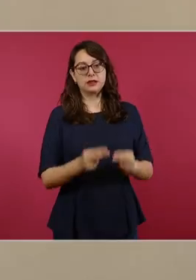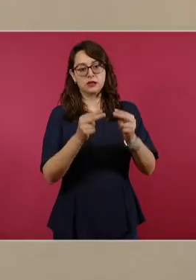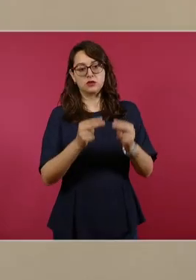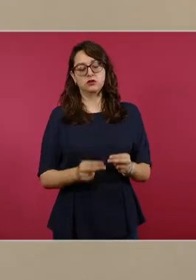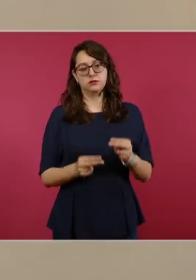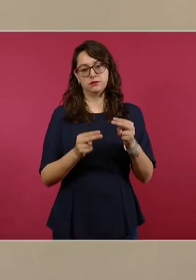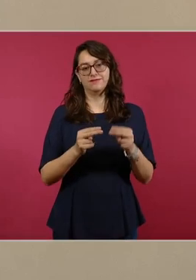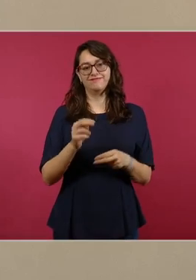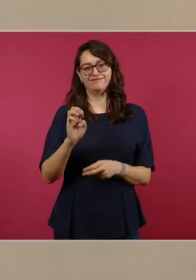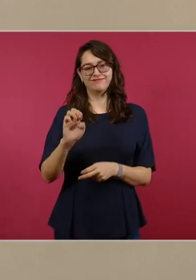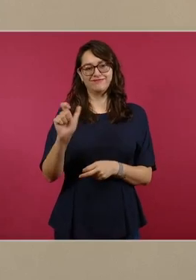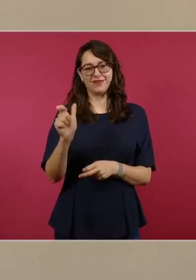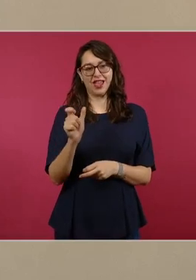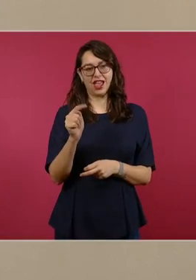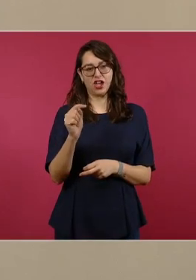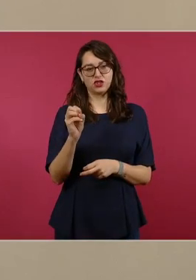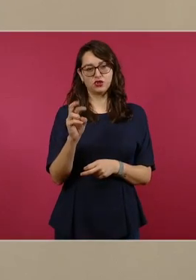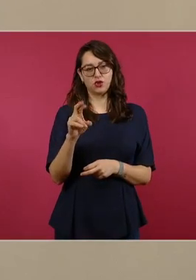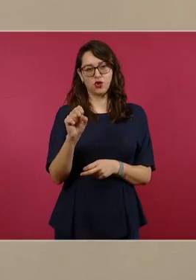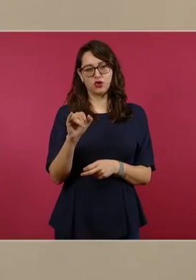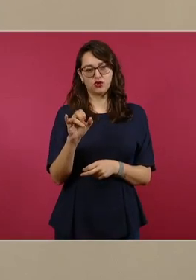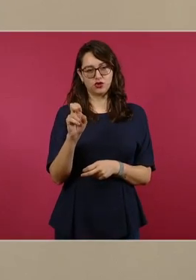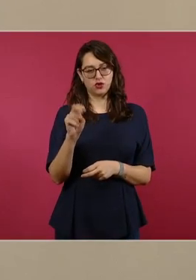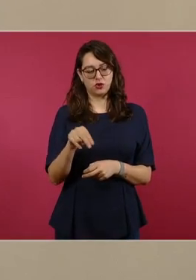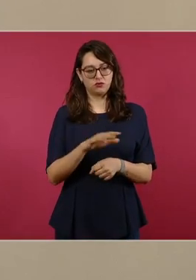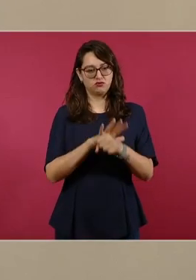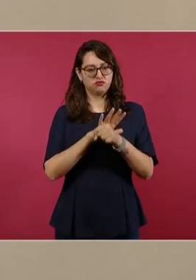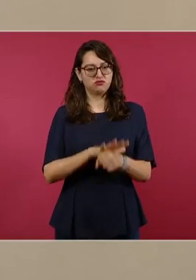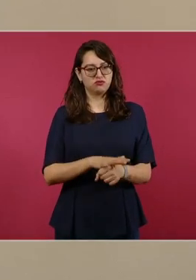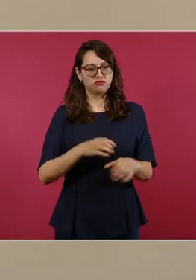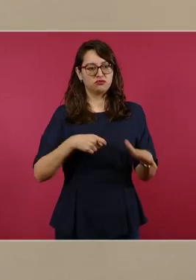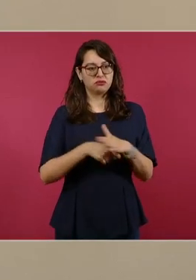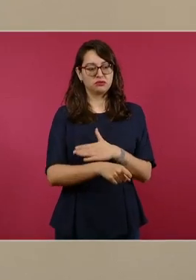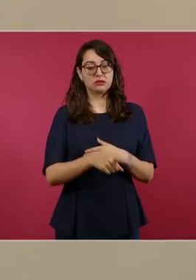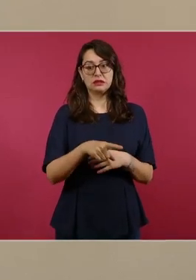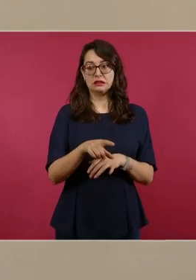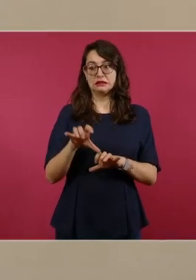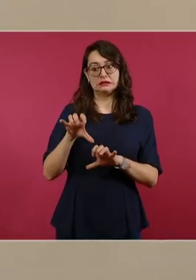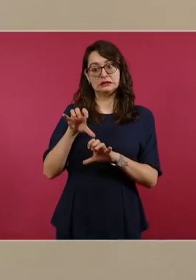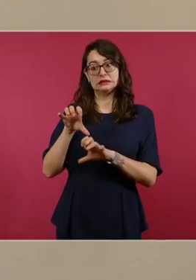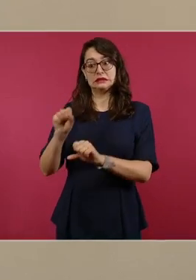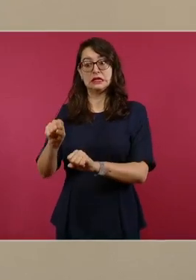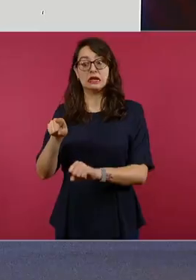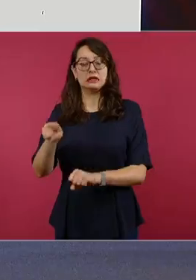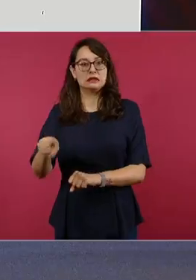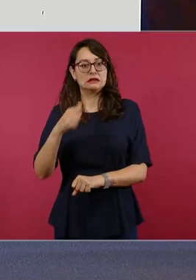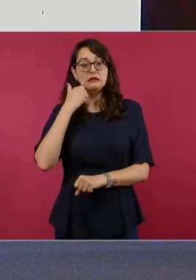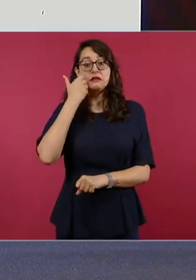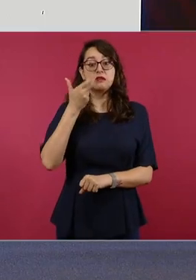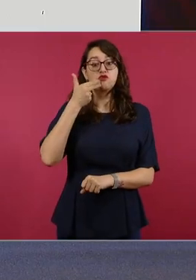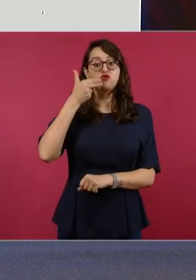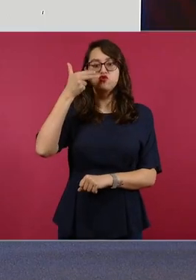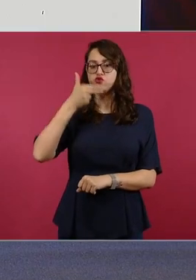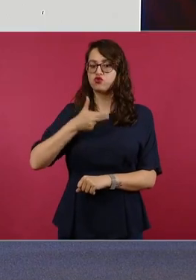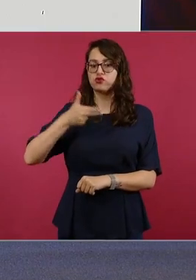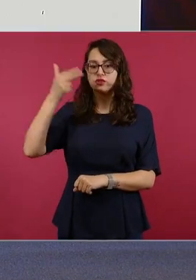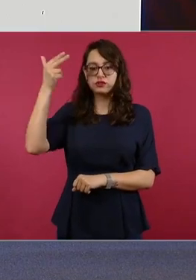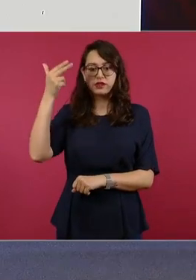Morelos. Al momento de su detención intentó suicidarse. De acuerdo con las investigaciones, él hoy detenido